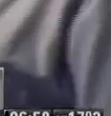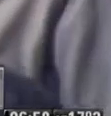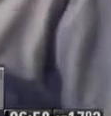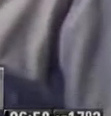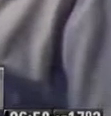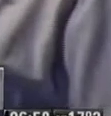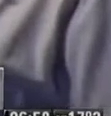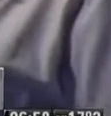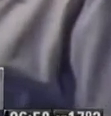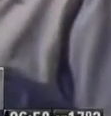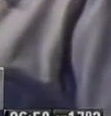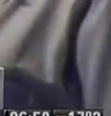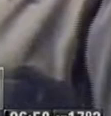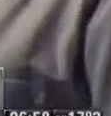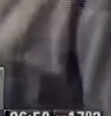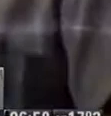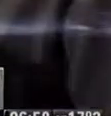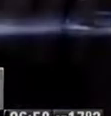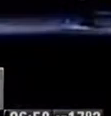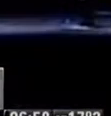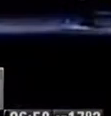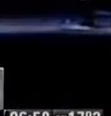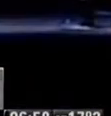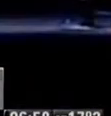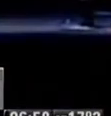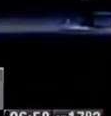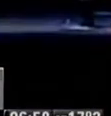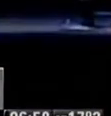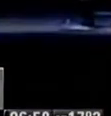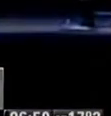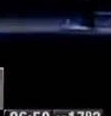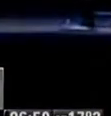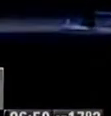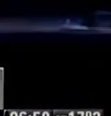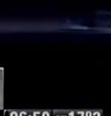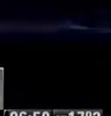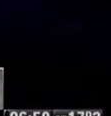Soy santiagueño, soy